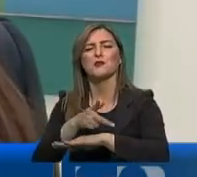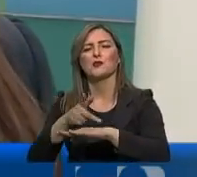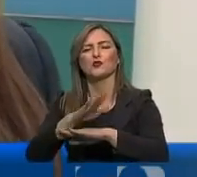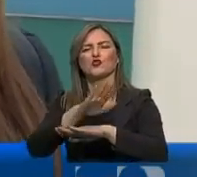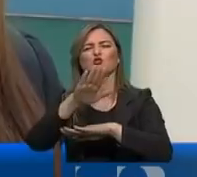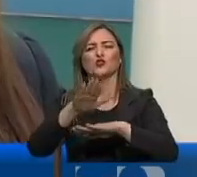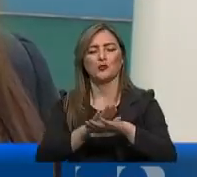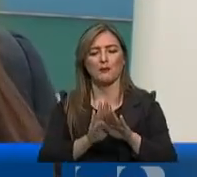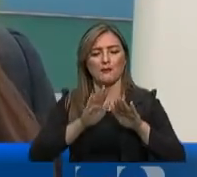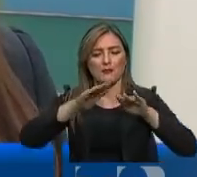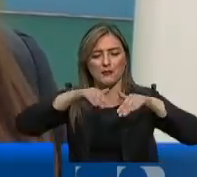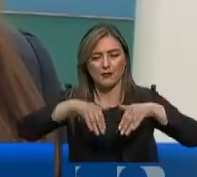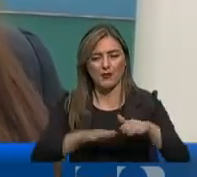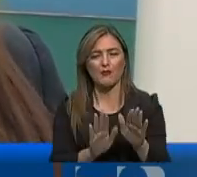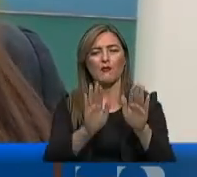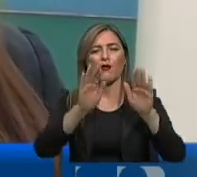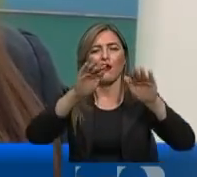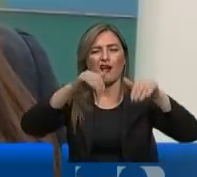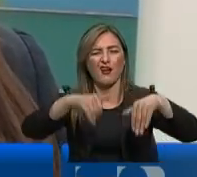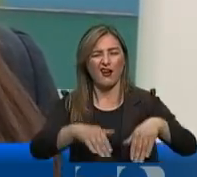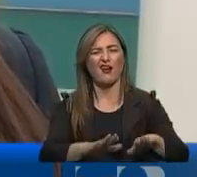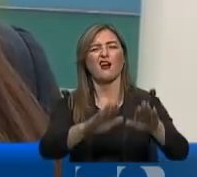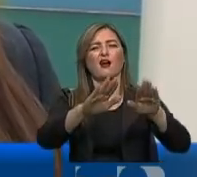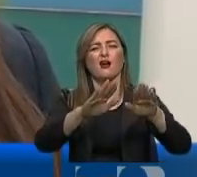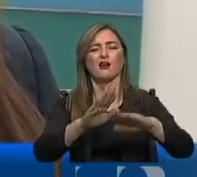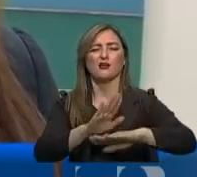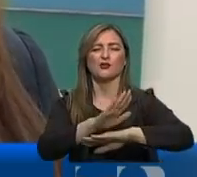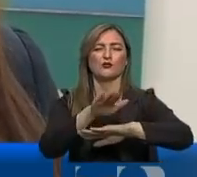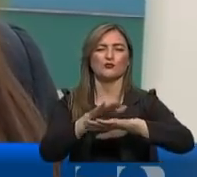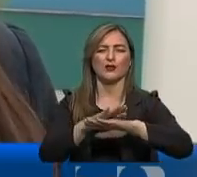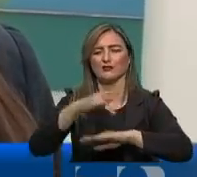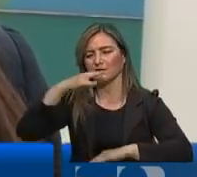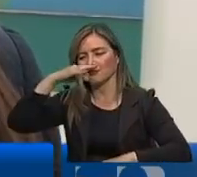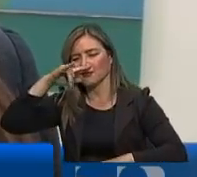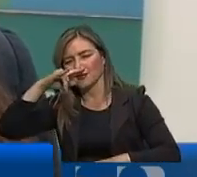mar, entonces se circunscribe también a la